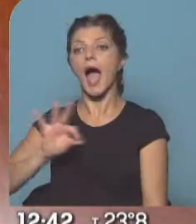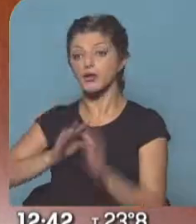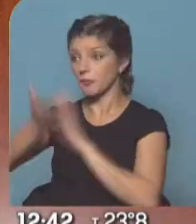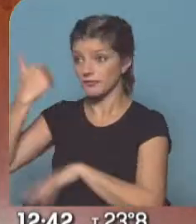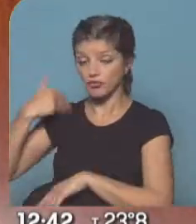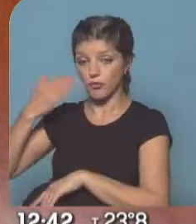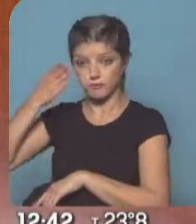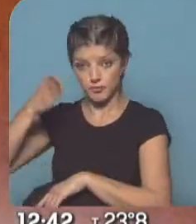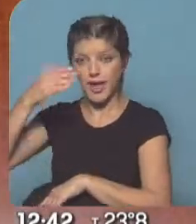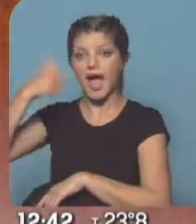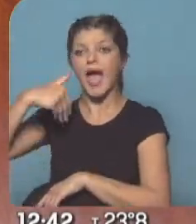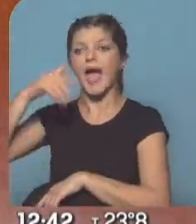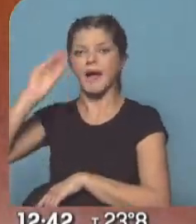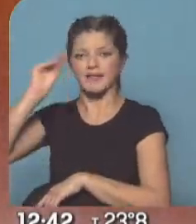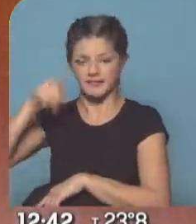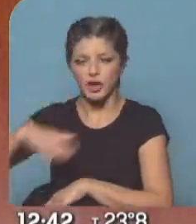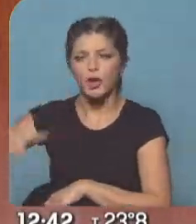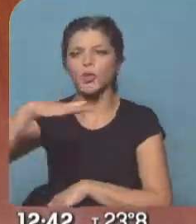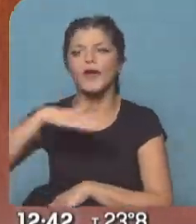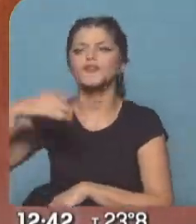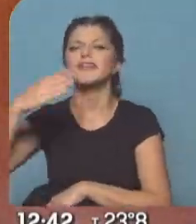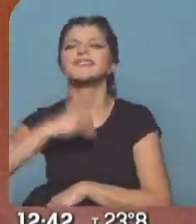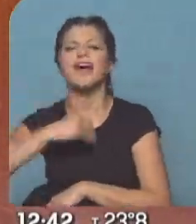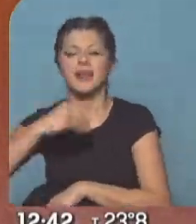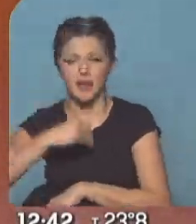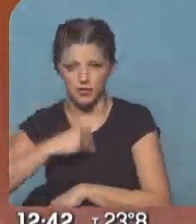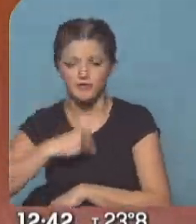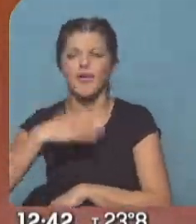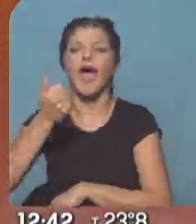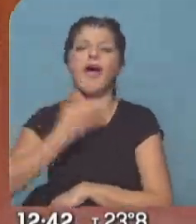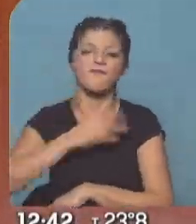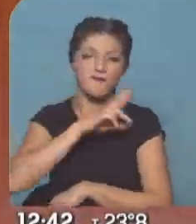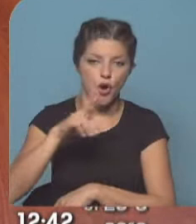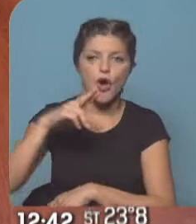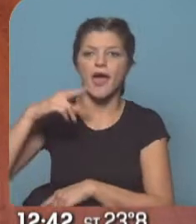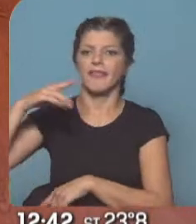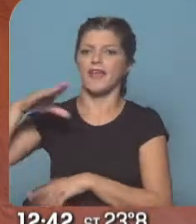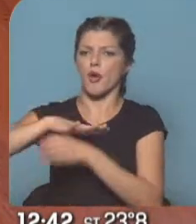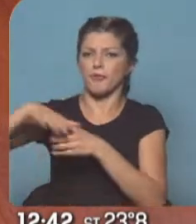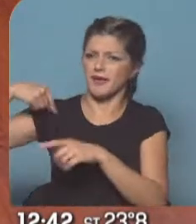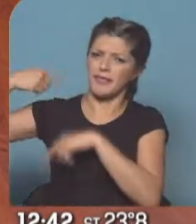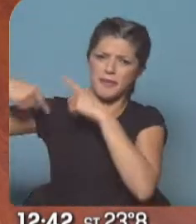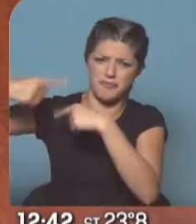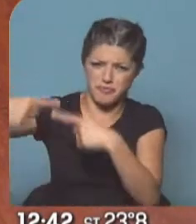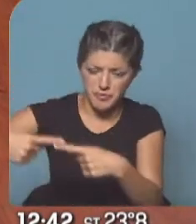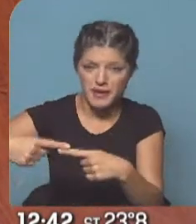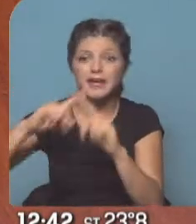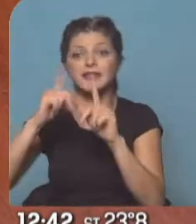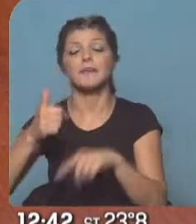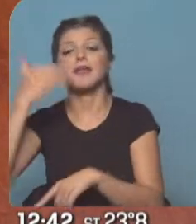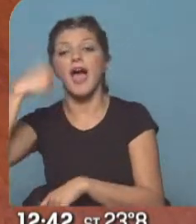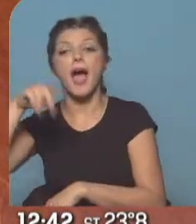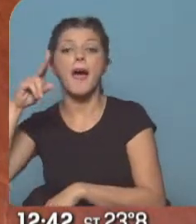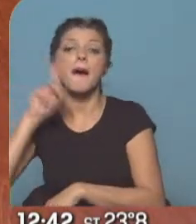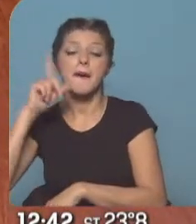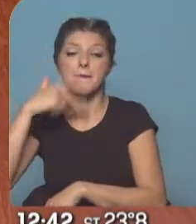los territorios sagrados, de grupos afros, de grupos originarios, y también de Amish que están ahí en Colombia,